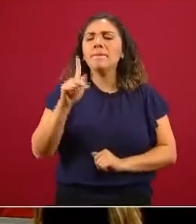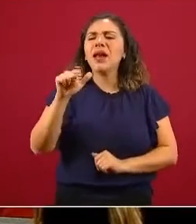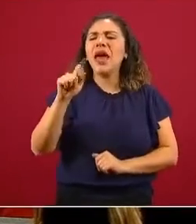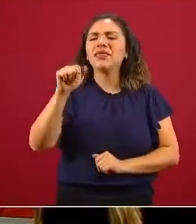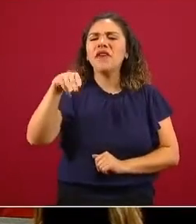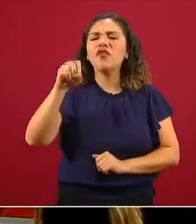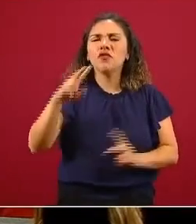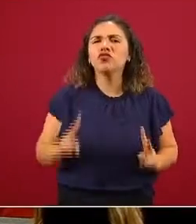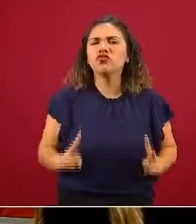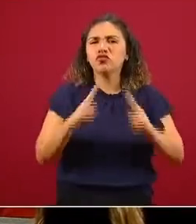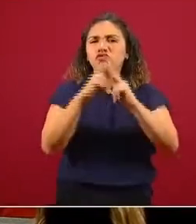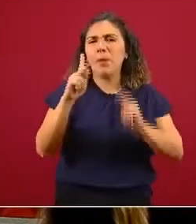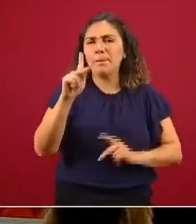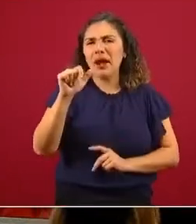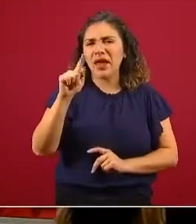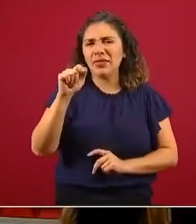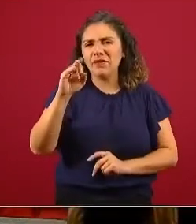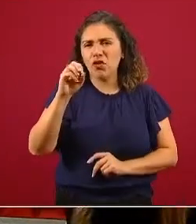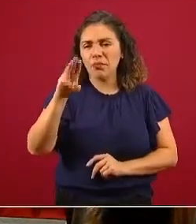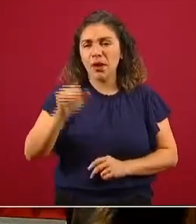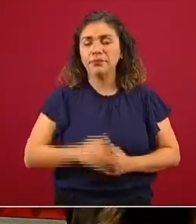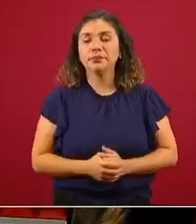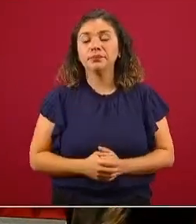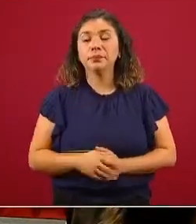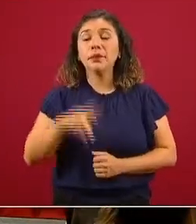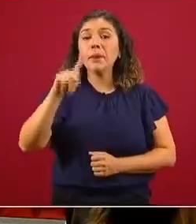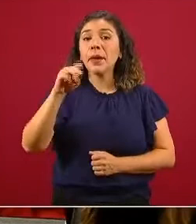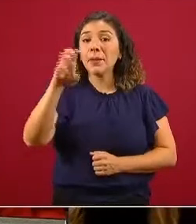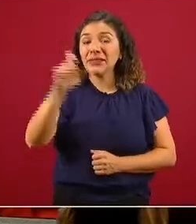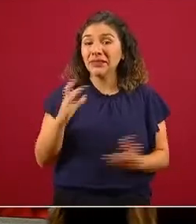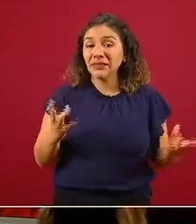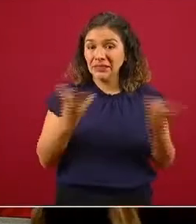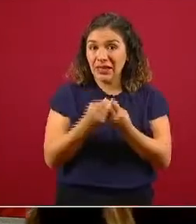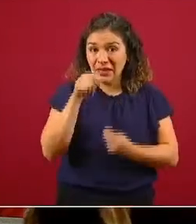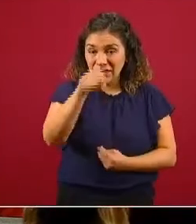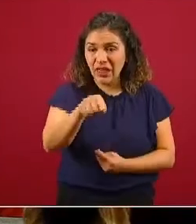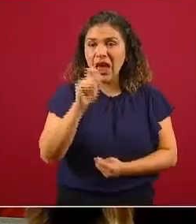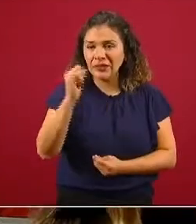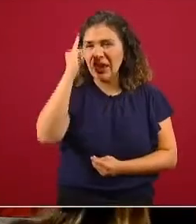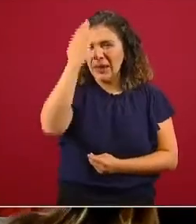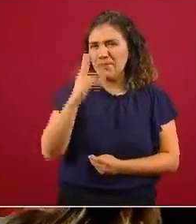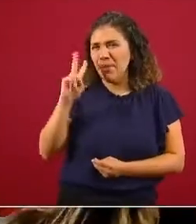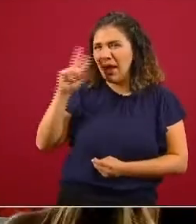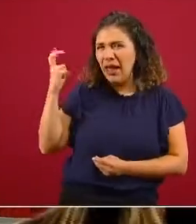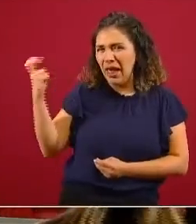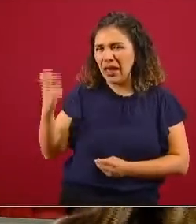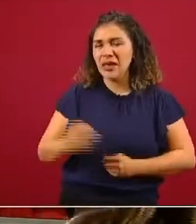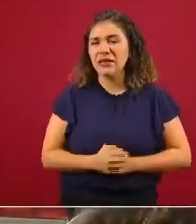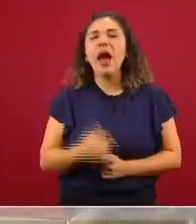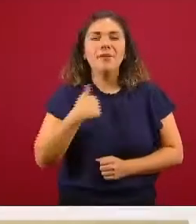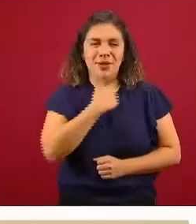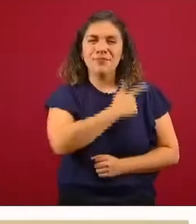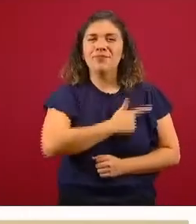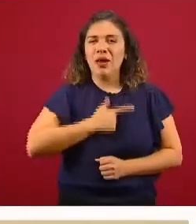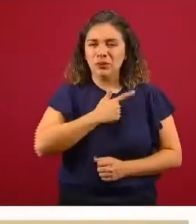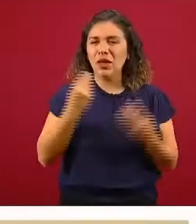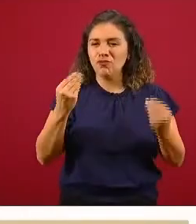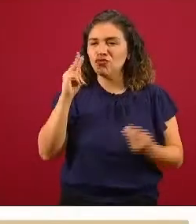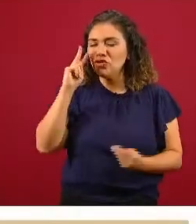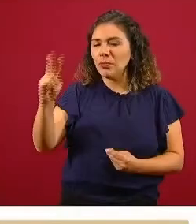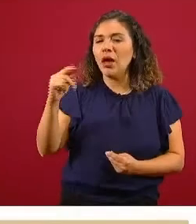plataformas. La que sigue, por favor. Pemex cerca de ti. Esta imagen es una imagen que a mí me gusta